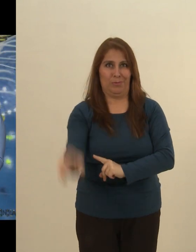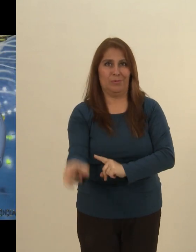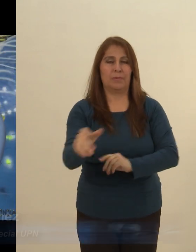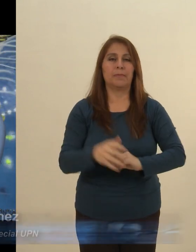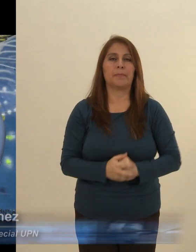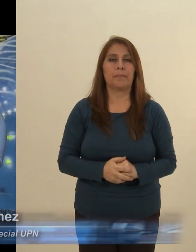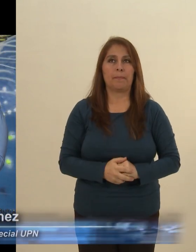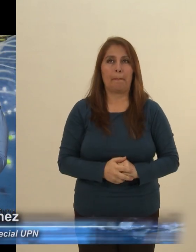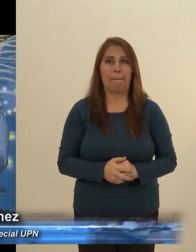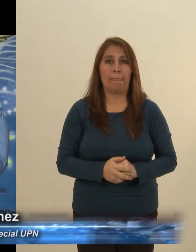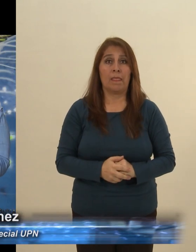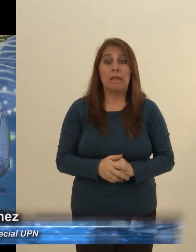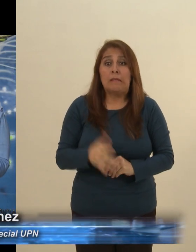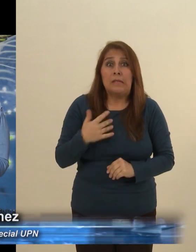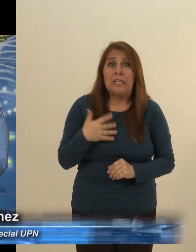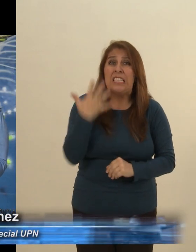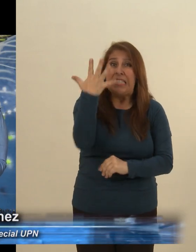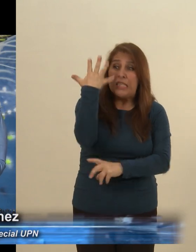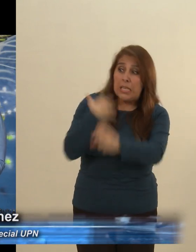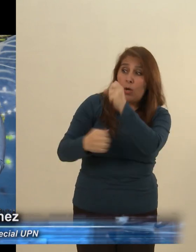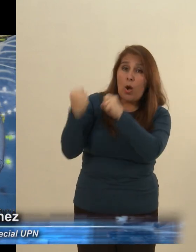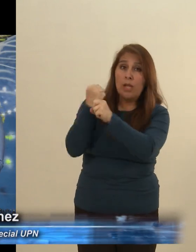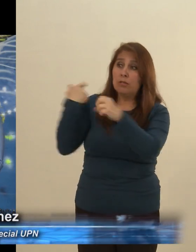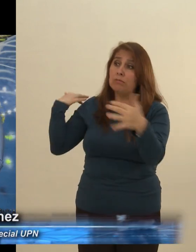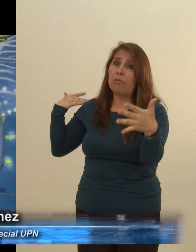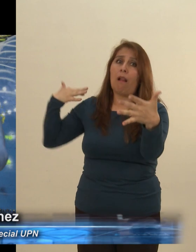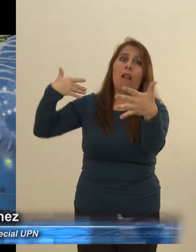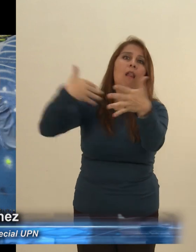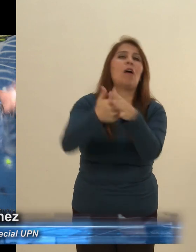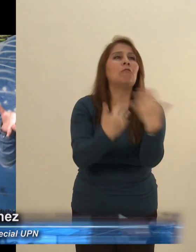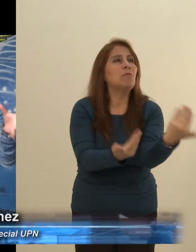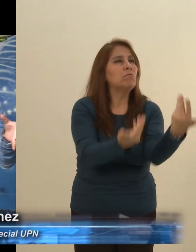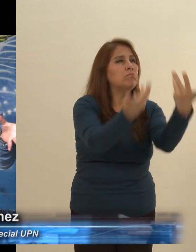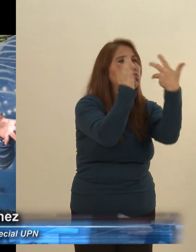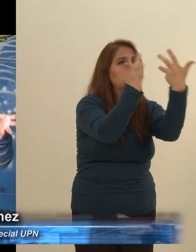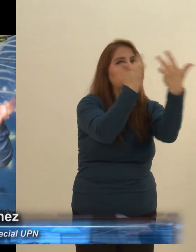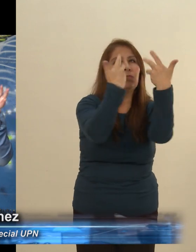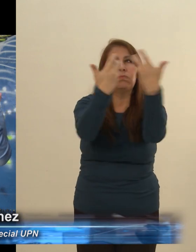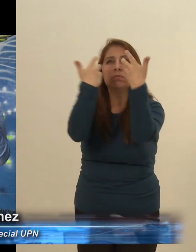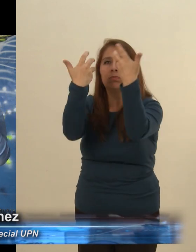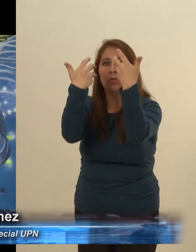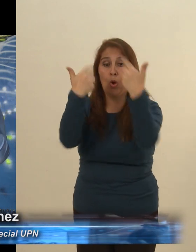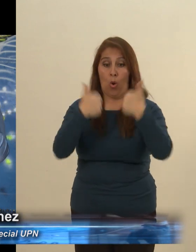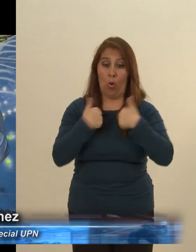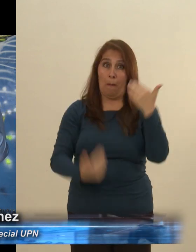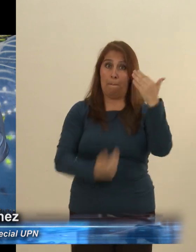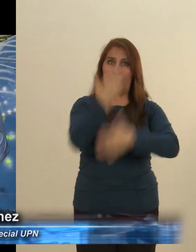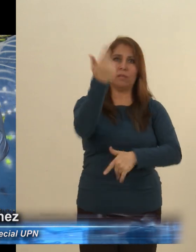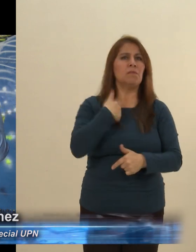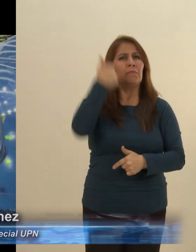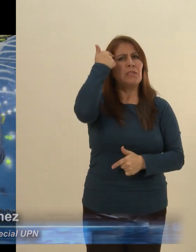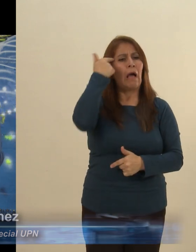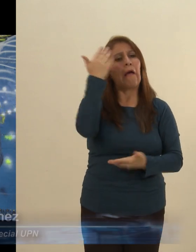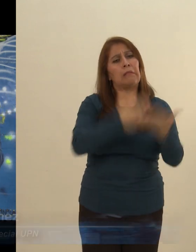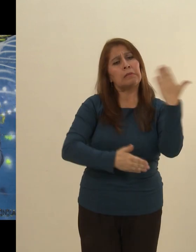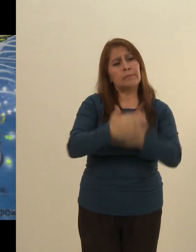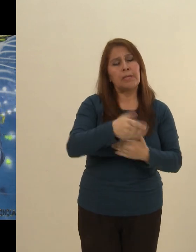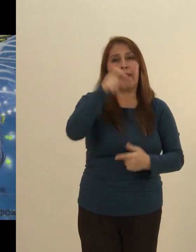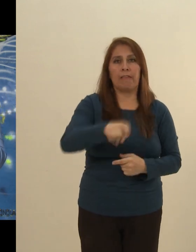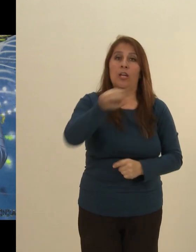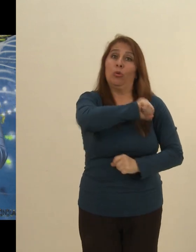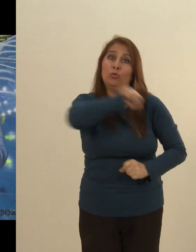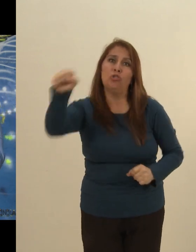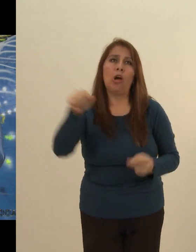Son 5 años que tú te educas, entonces tú inicias con una visión de una persona con